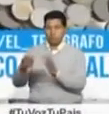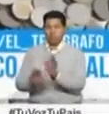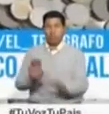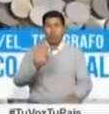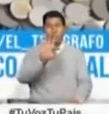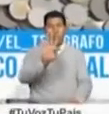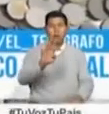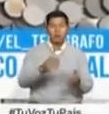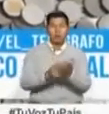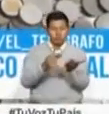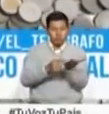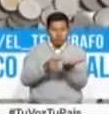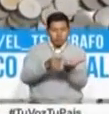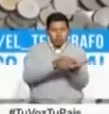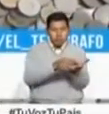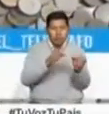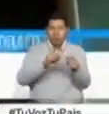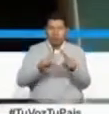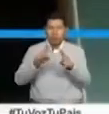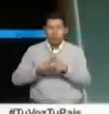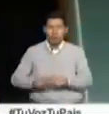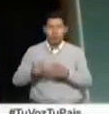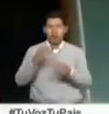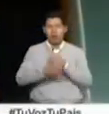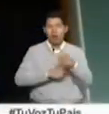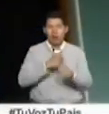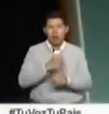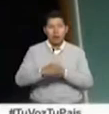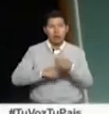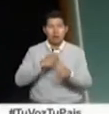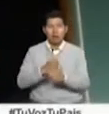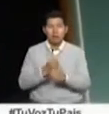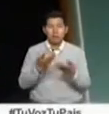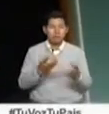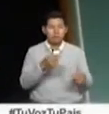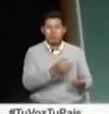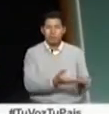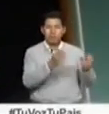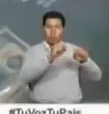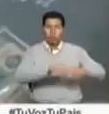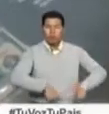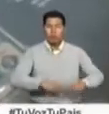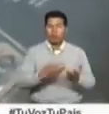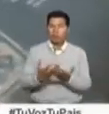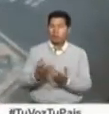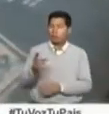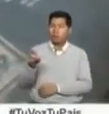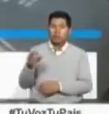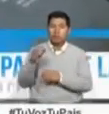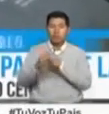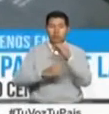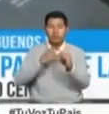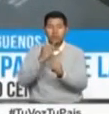monedas que fueron utilizadas en diferentes épocas esto permitió que el museo numismático sea nominado a los premios de arte